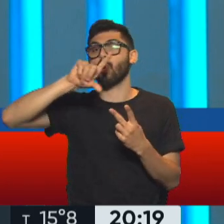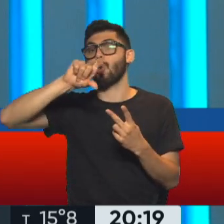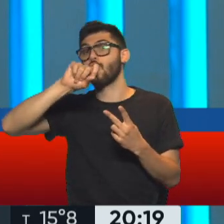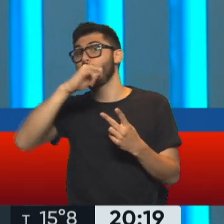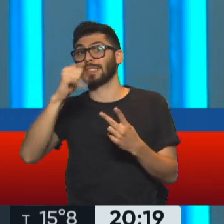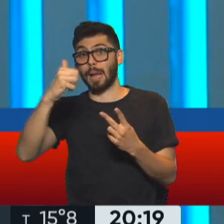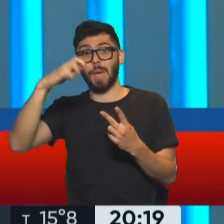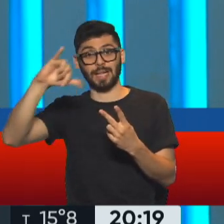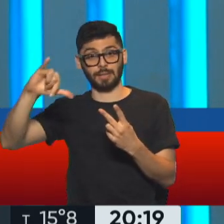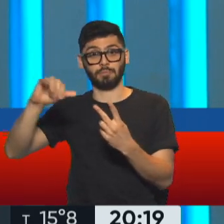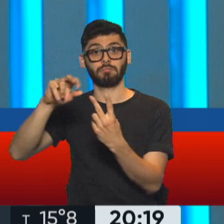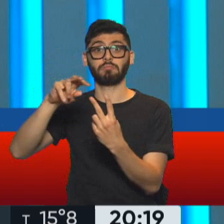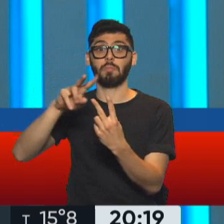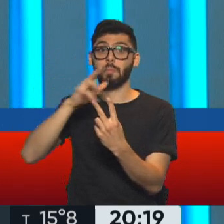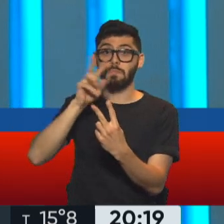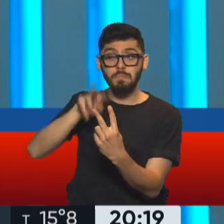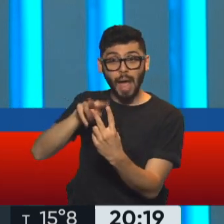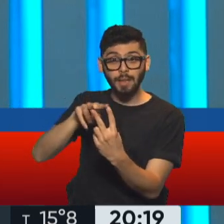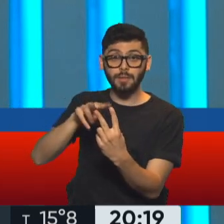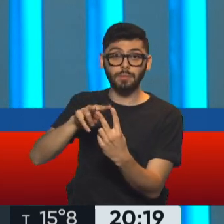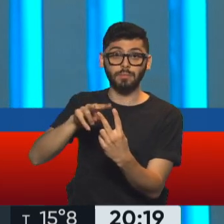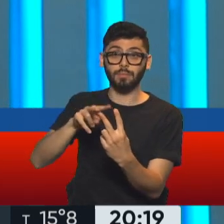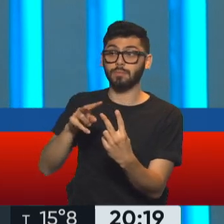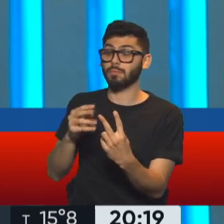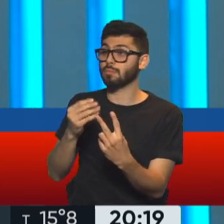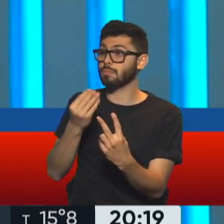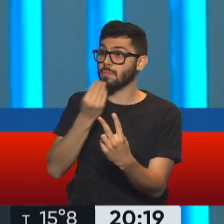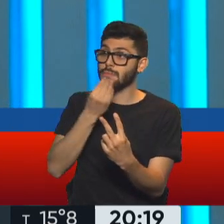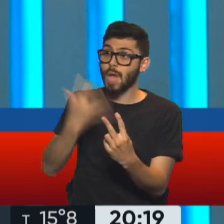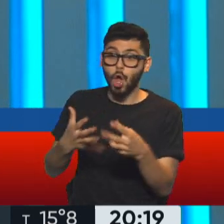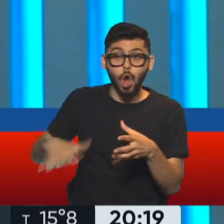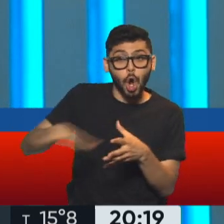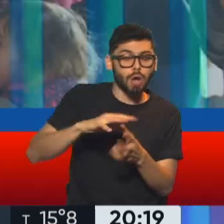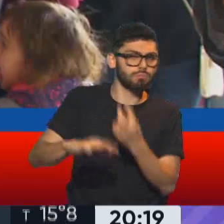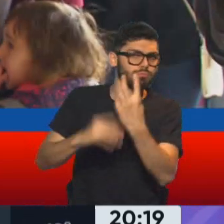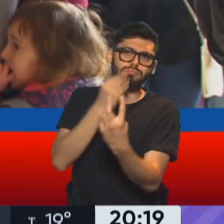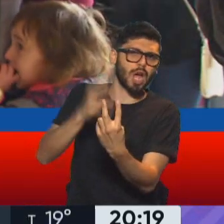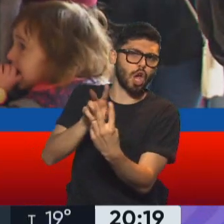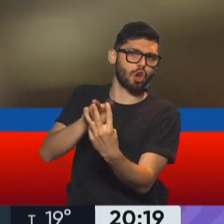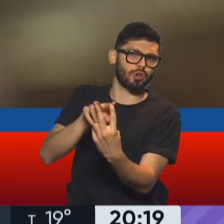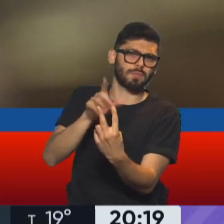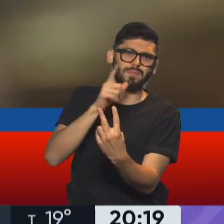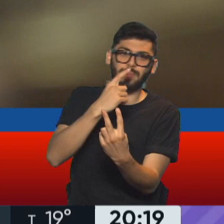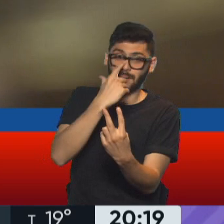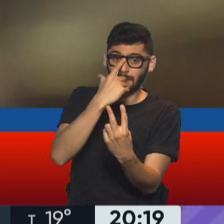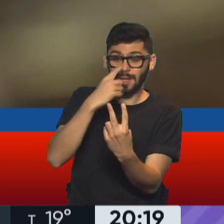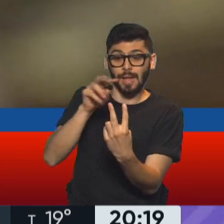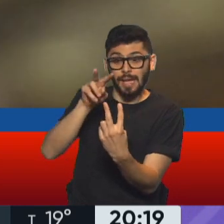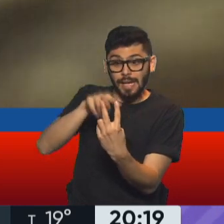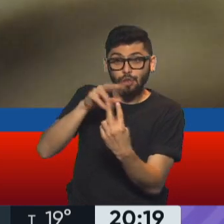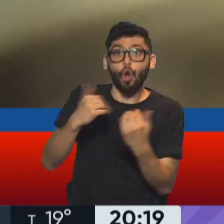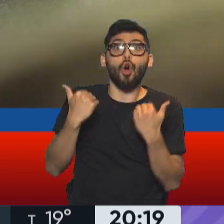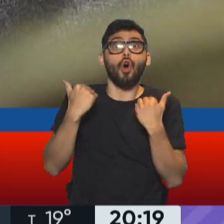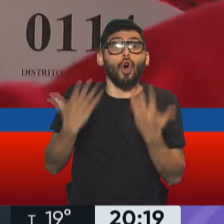creo personalmente que son los mejores candidatos que podría tener. Sin duda. Ningún voto se va a perder porque ellos sean